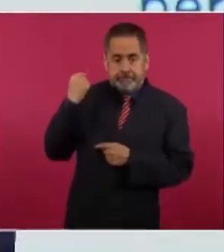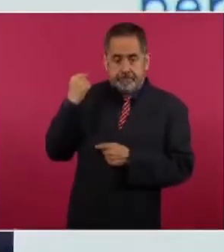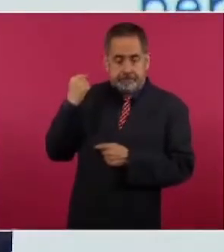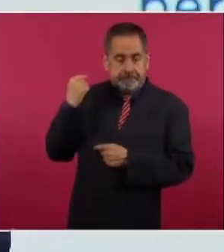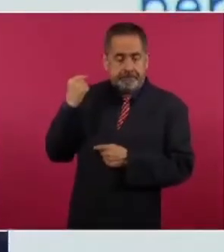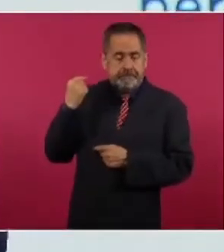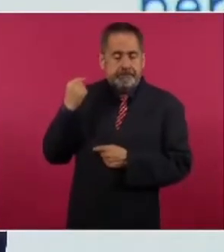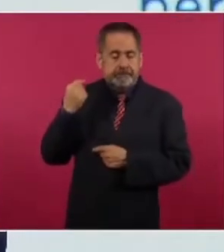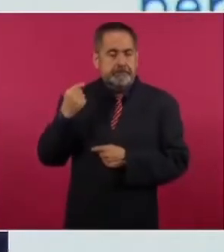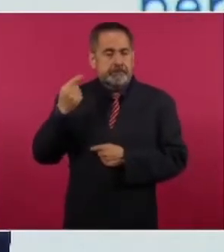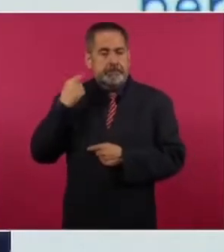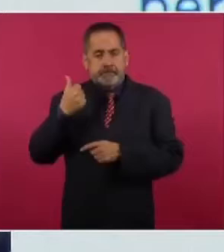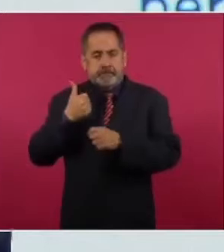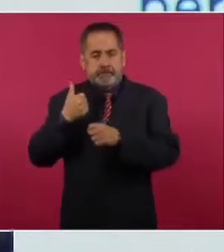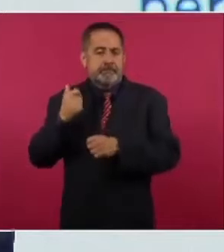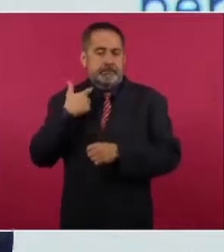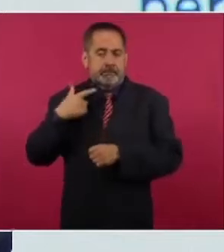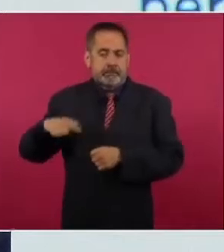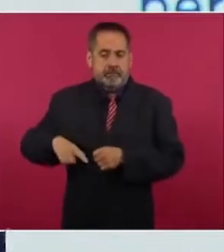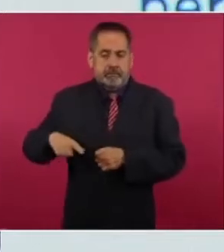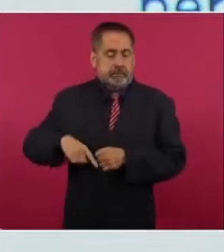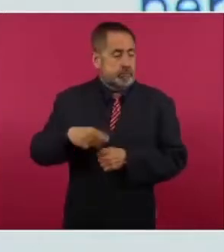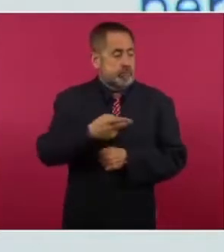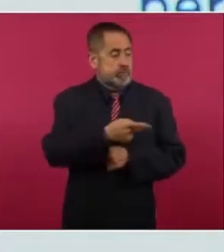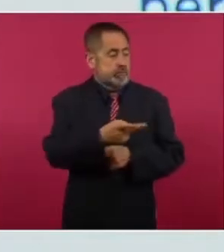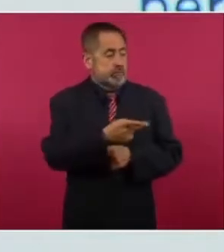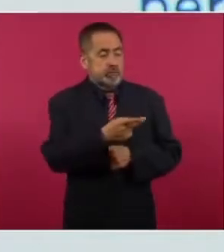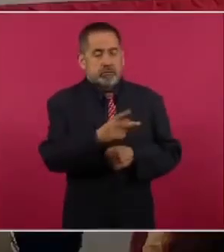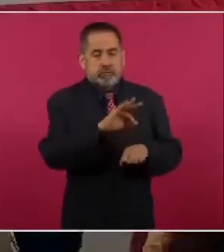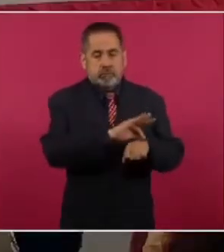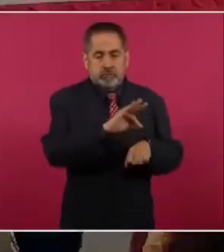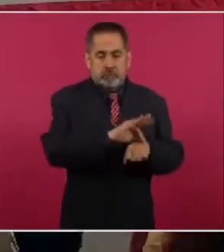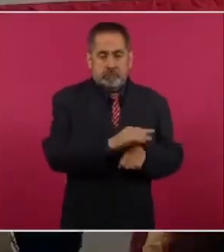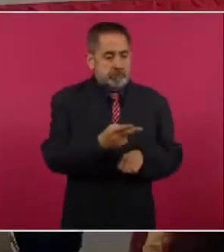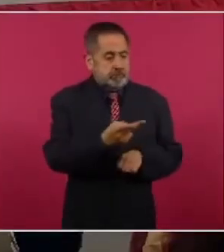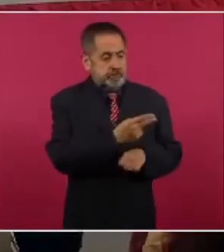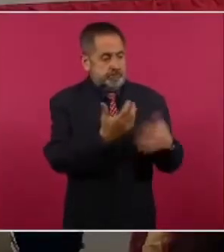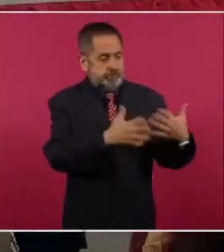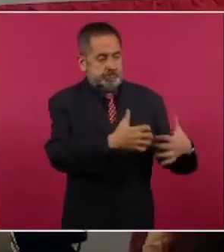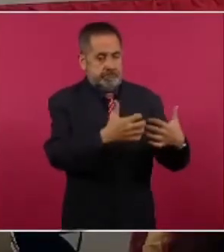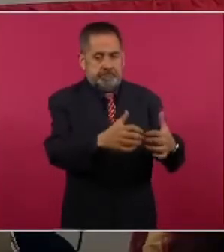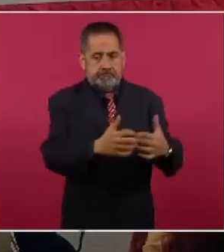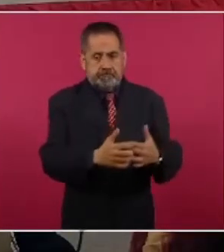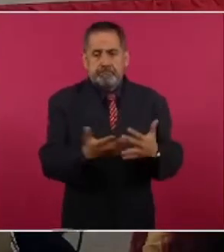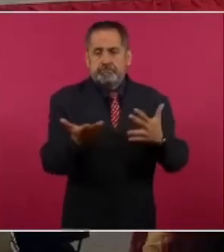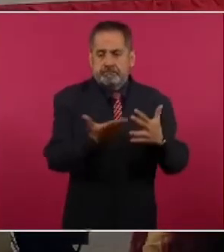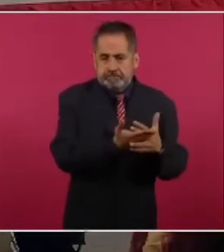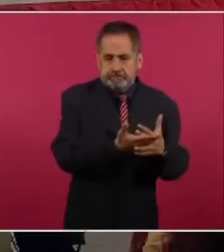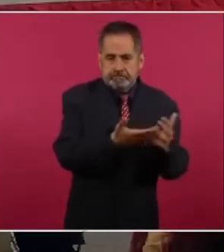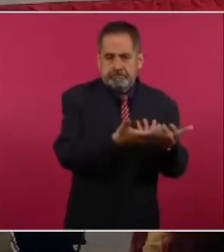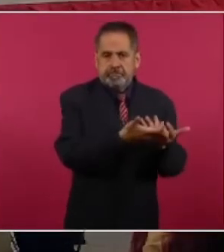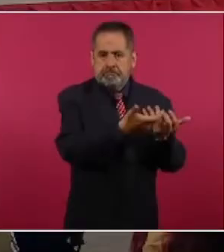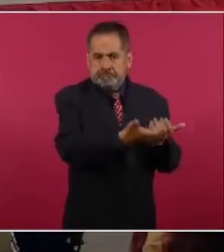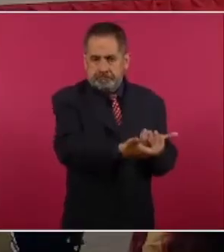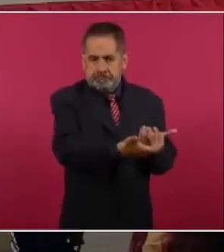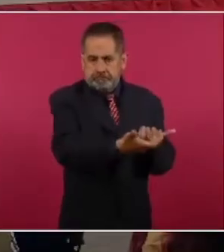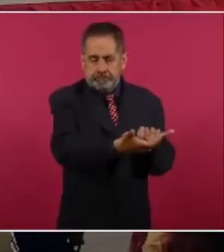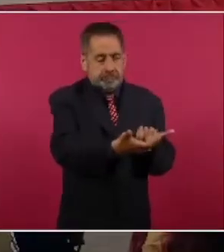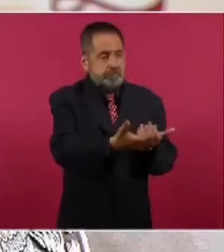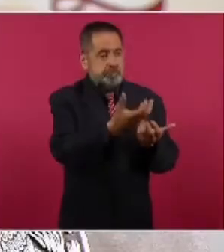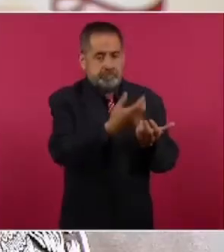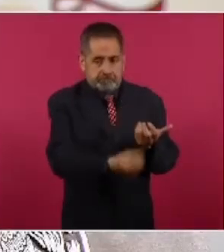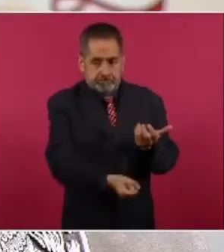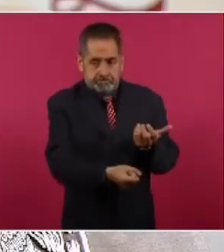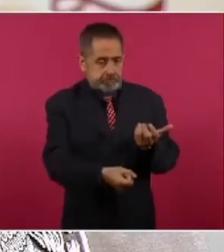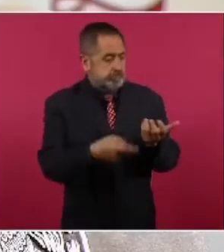compañías que lo fabricaban establecieron un acuerdo comercial o una repartición del mercado y entonces ya solo una